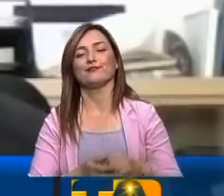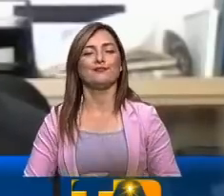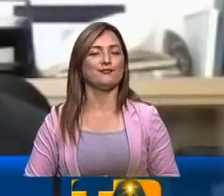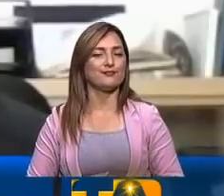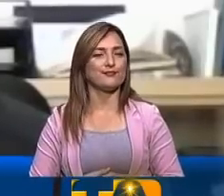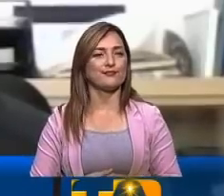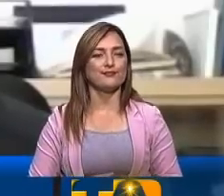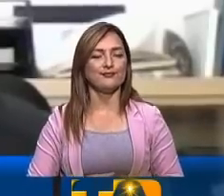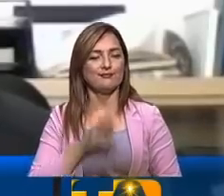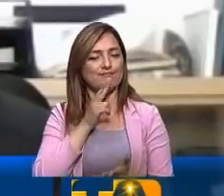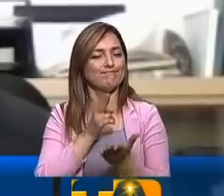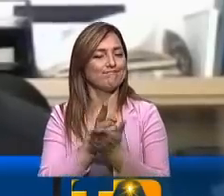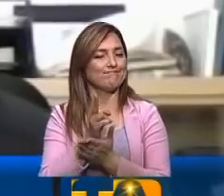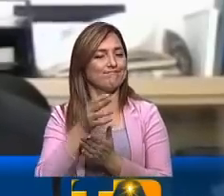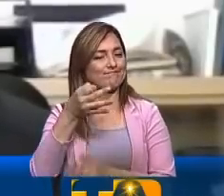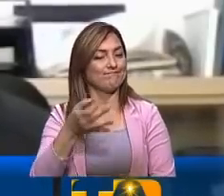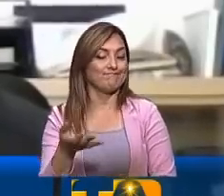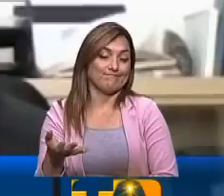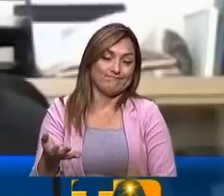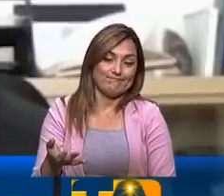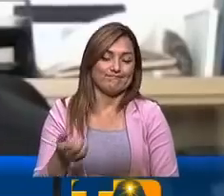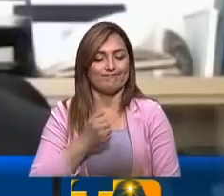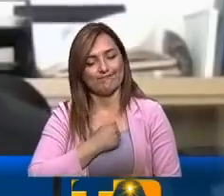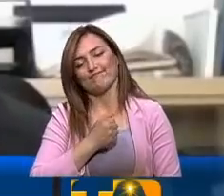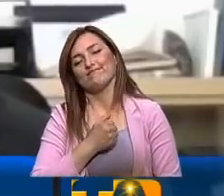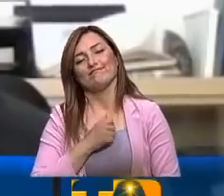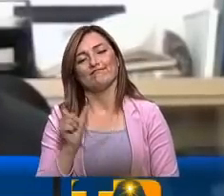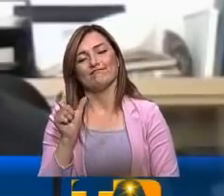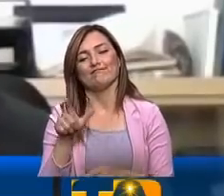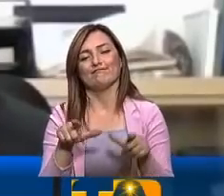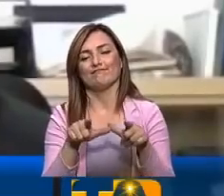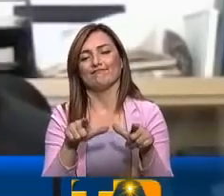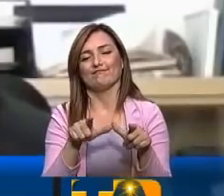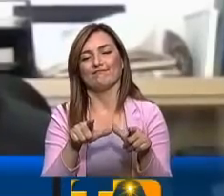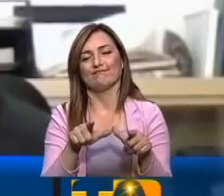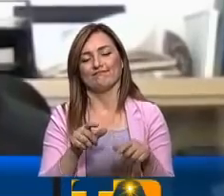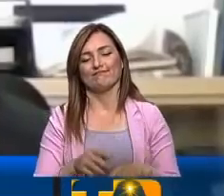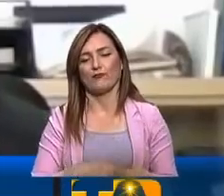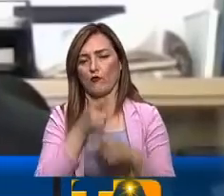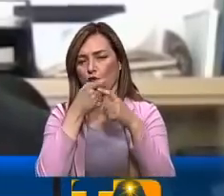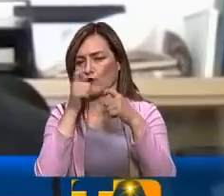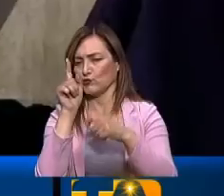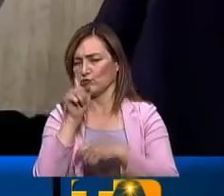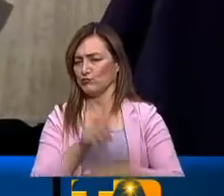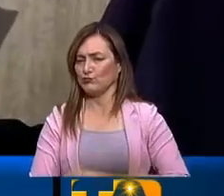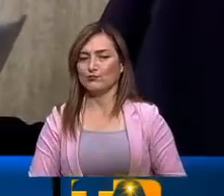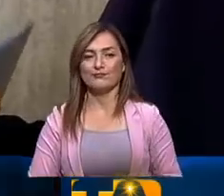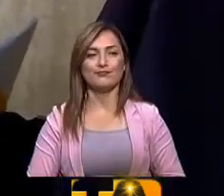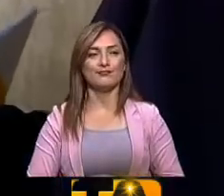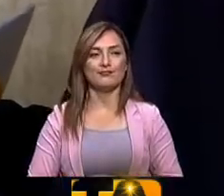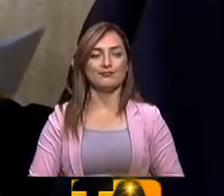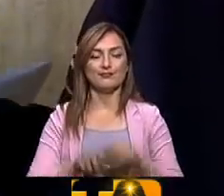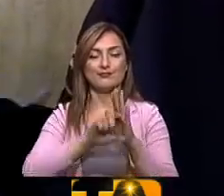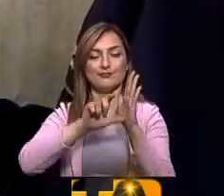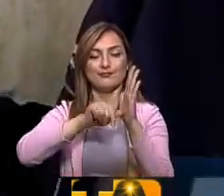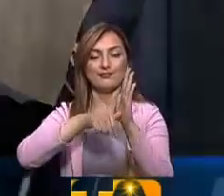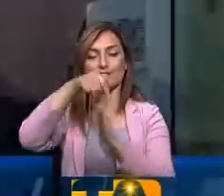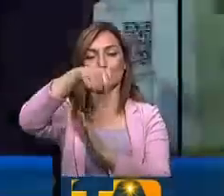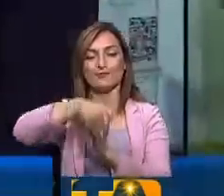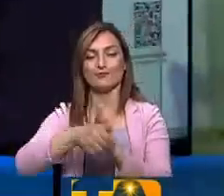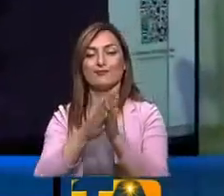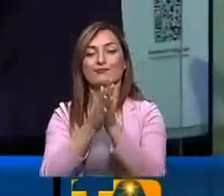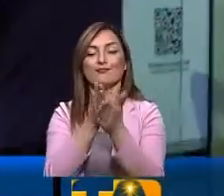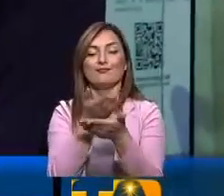de la honestidad y de que cada uno va a presentar sus documentos los que les corts o mena cada persona en el registro civil desde hoy